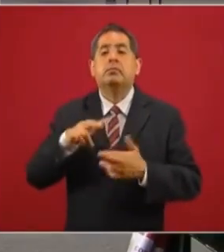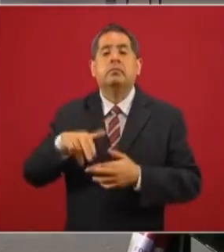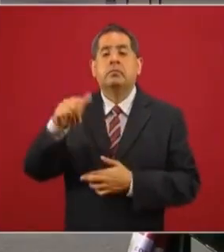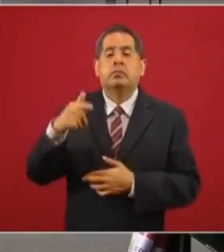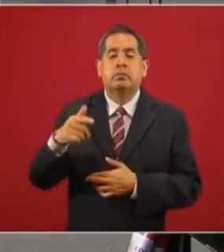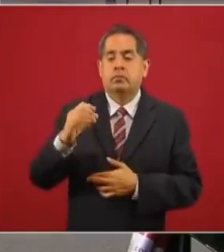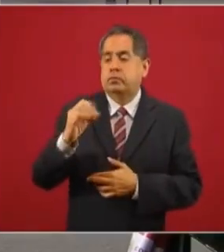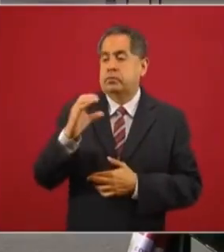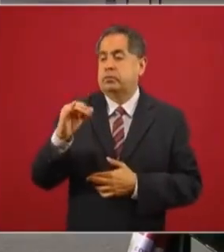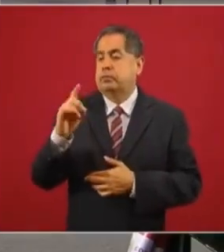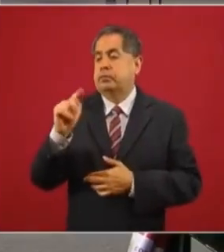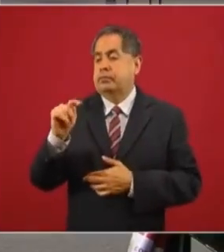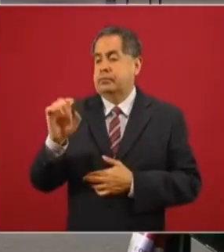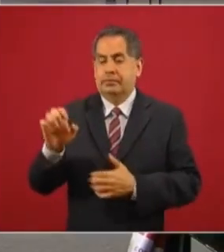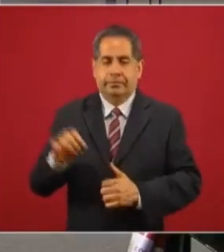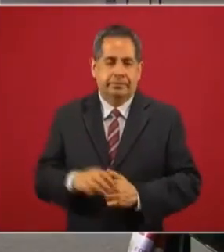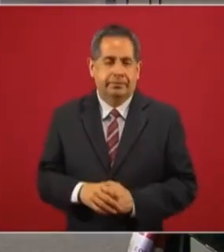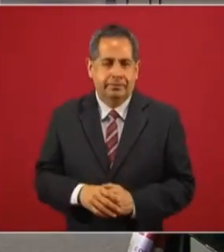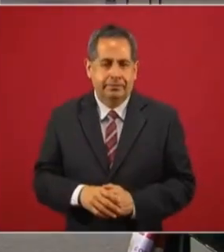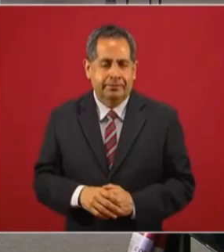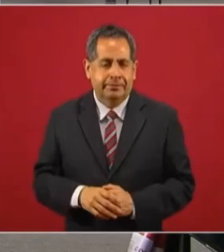Gas Imperial.